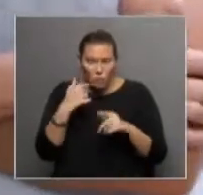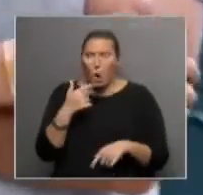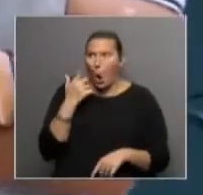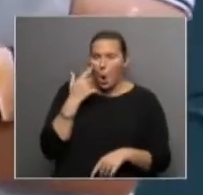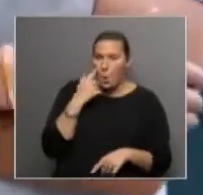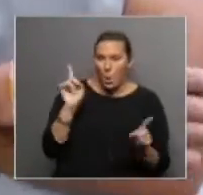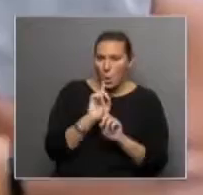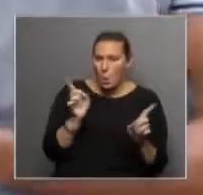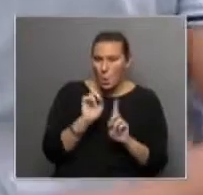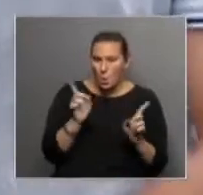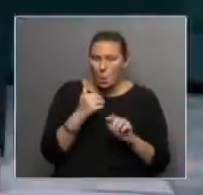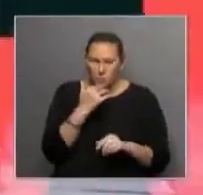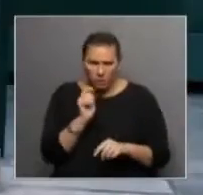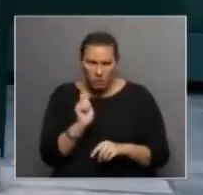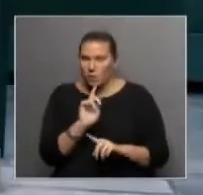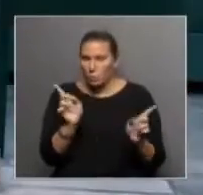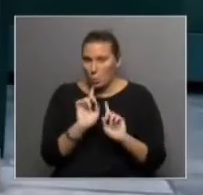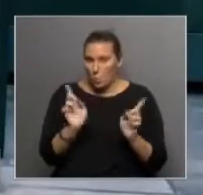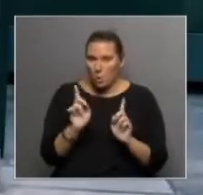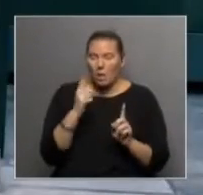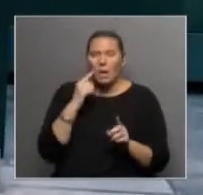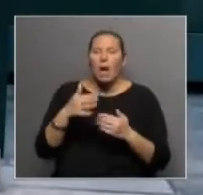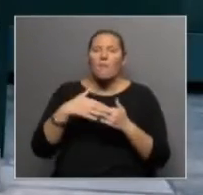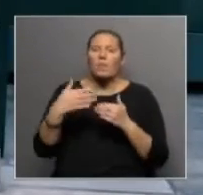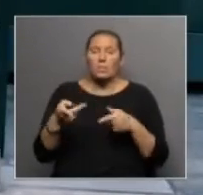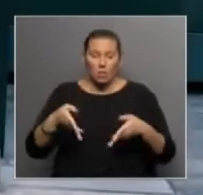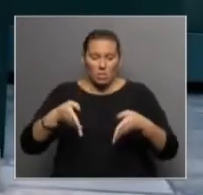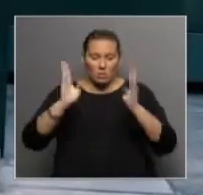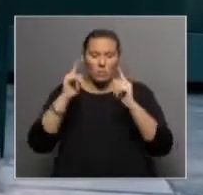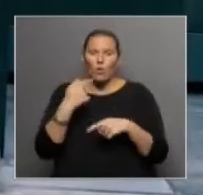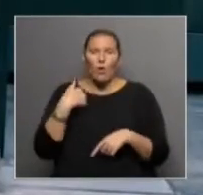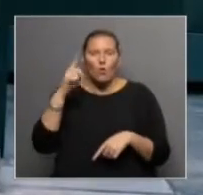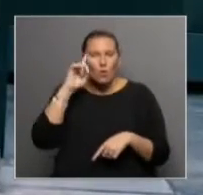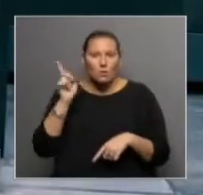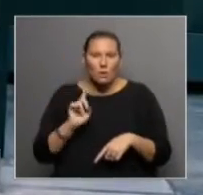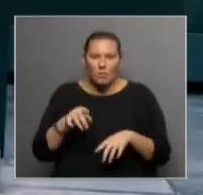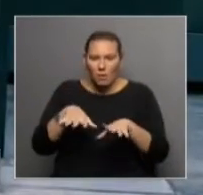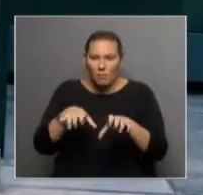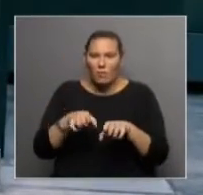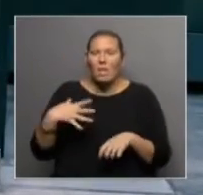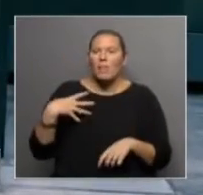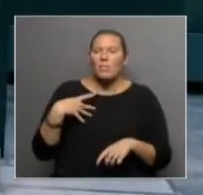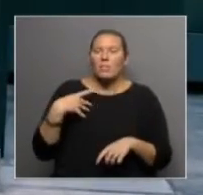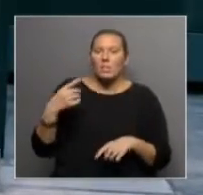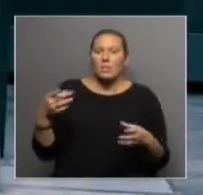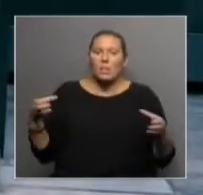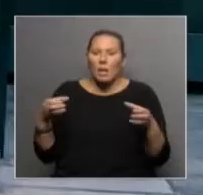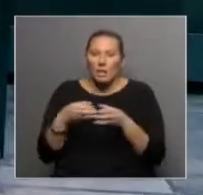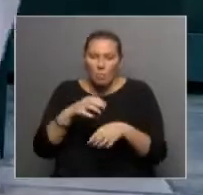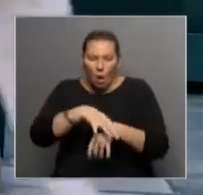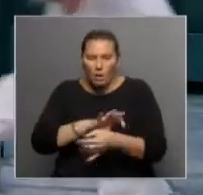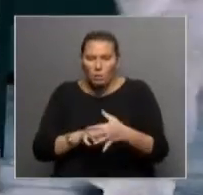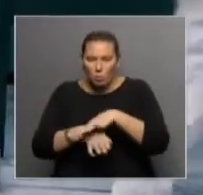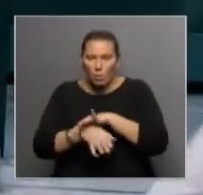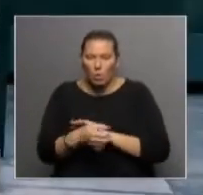conozco. Ni idea. No. ¿No sabés quién es? No. Los vecinos de este edificio no saben que conviven con el director del equipo de